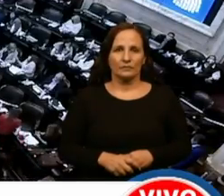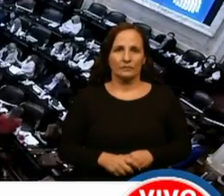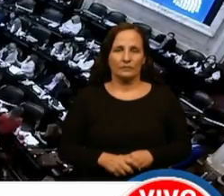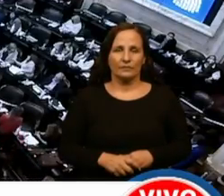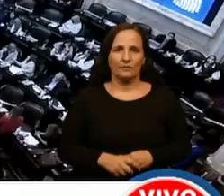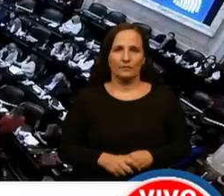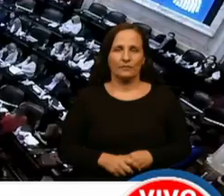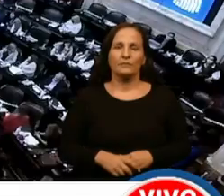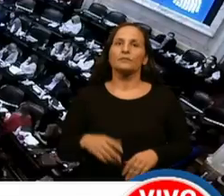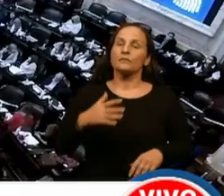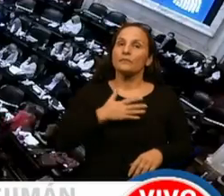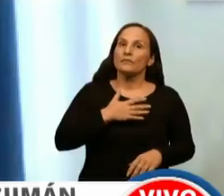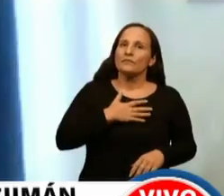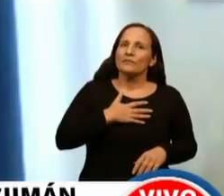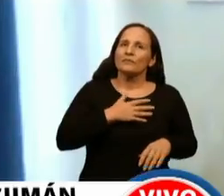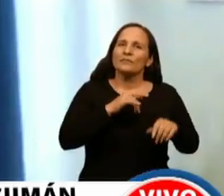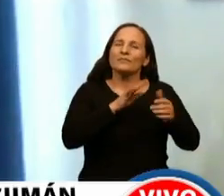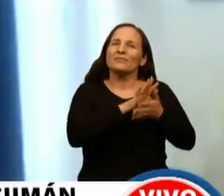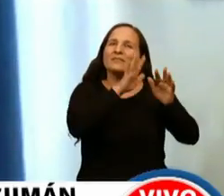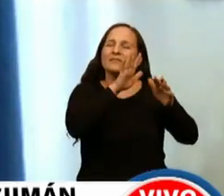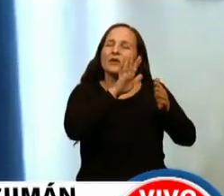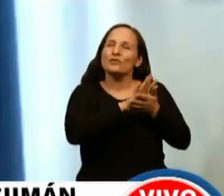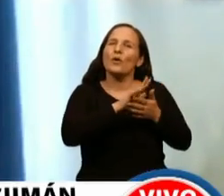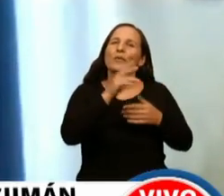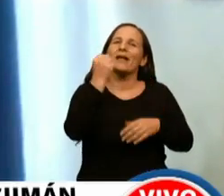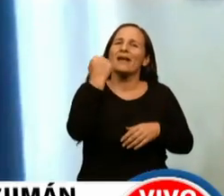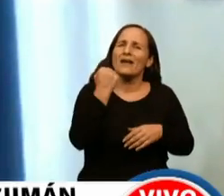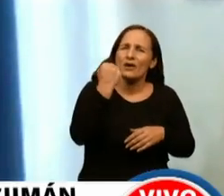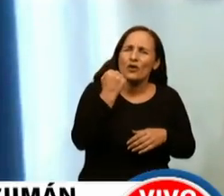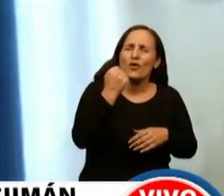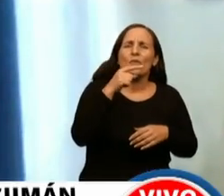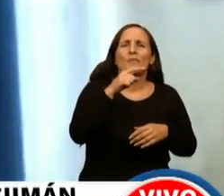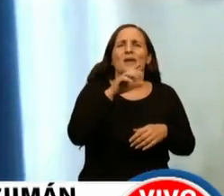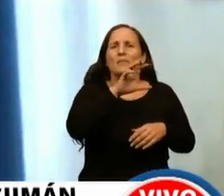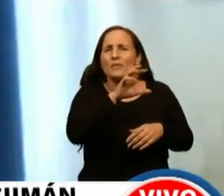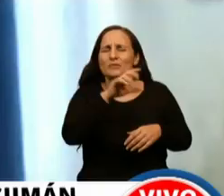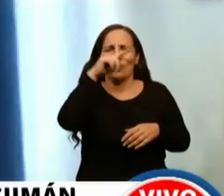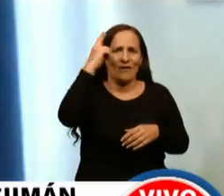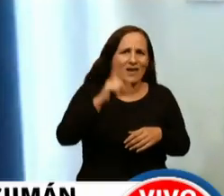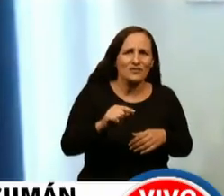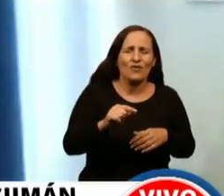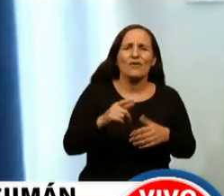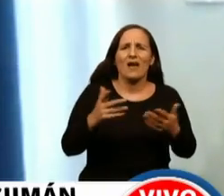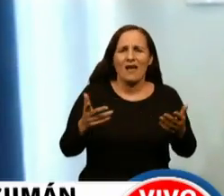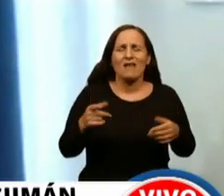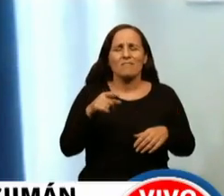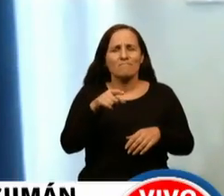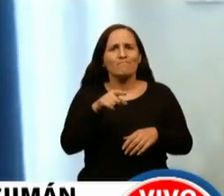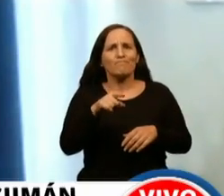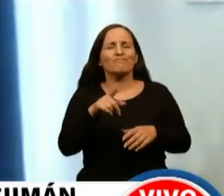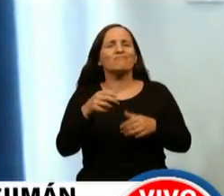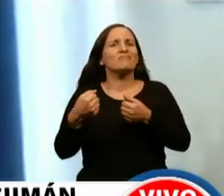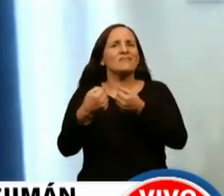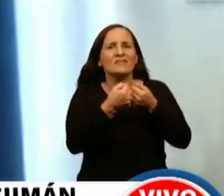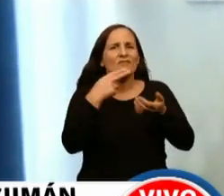texto de economía nacional provincial muy complejo y también en materia social y pone en retroceso el consenso